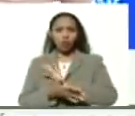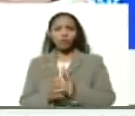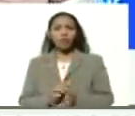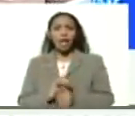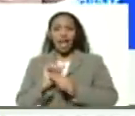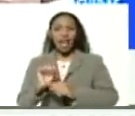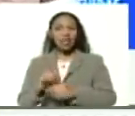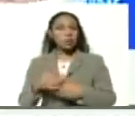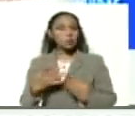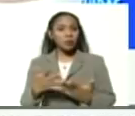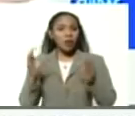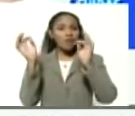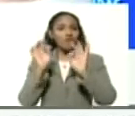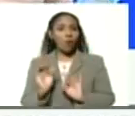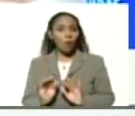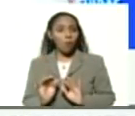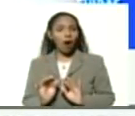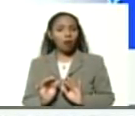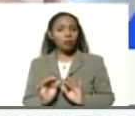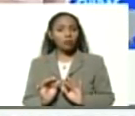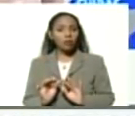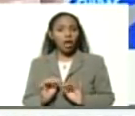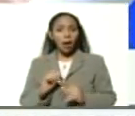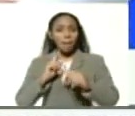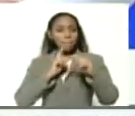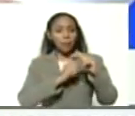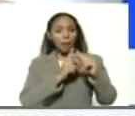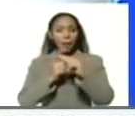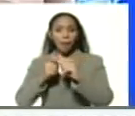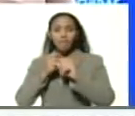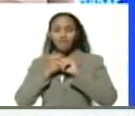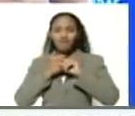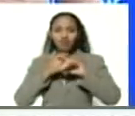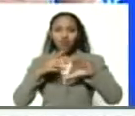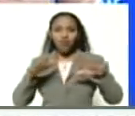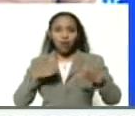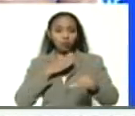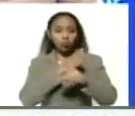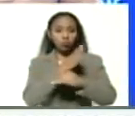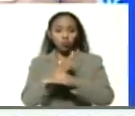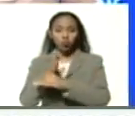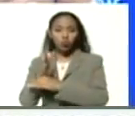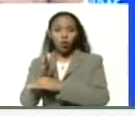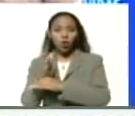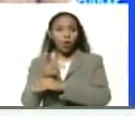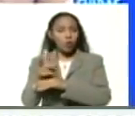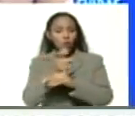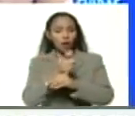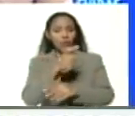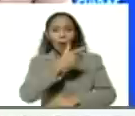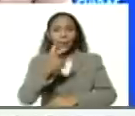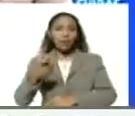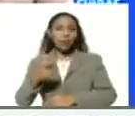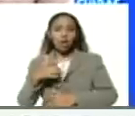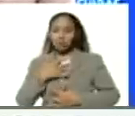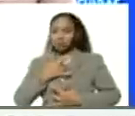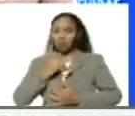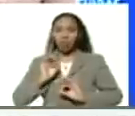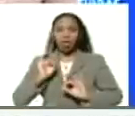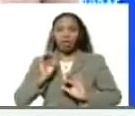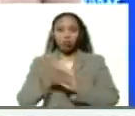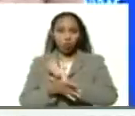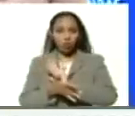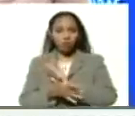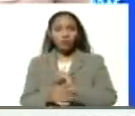Eso llevó a un mecanismo de pesquisaje masivo para ir en búsqueda de los casos asintomáticos. Bueno, una